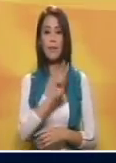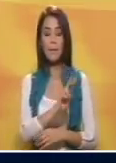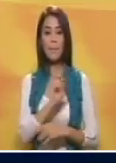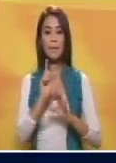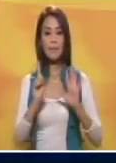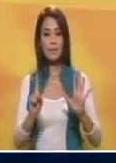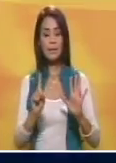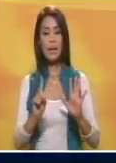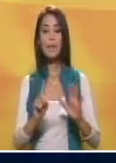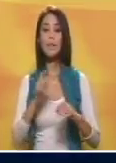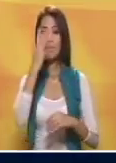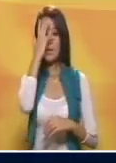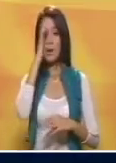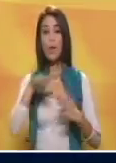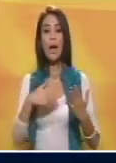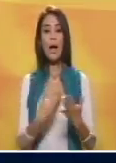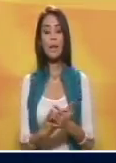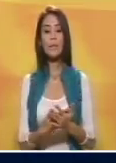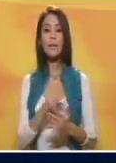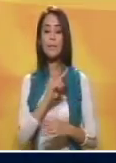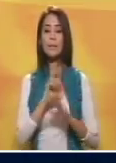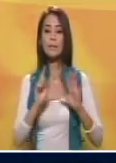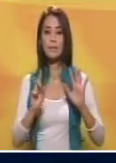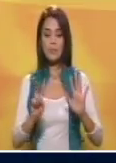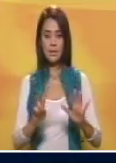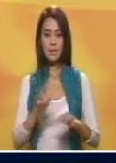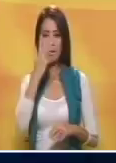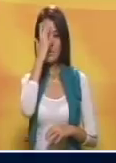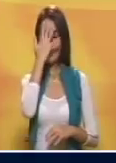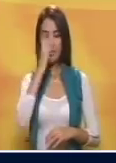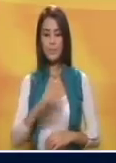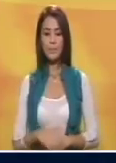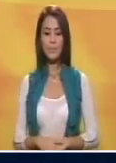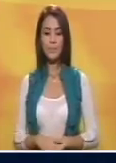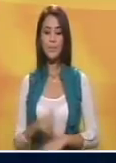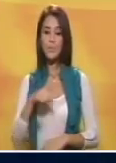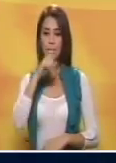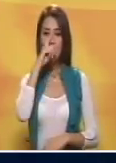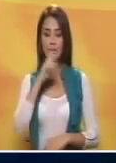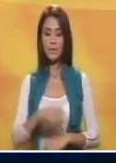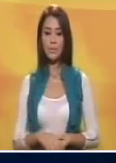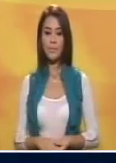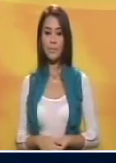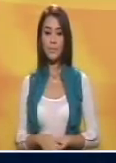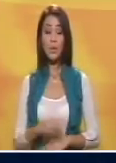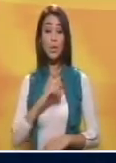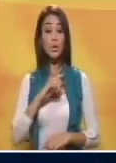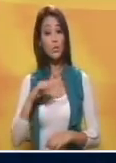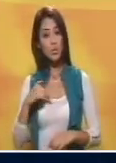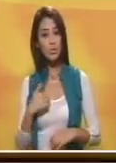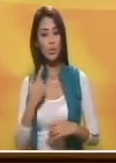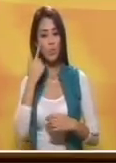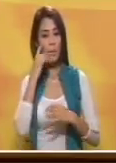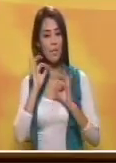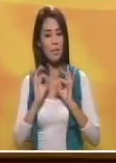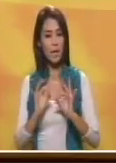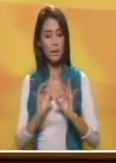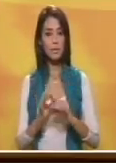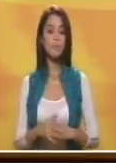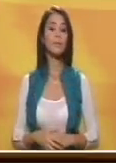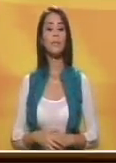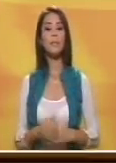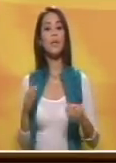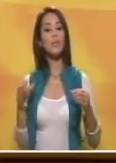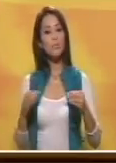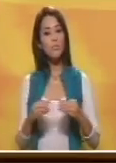hasta el 27 de febrero de este año. Nosotros vamos a estar aquí muy pendientes. Continúa la